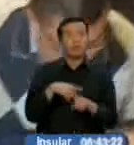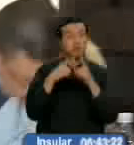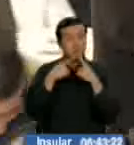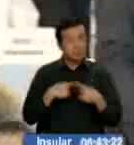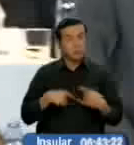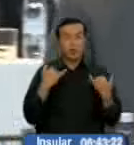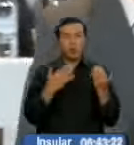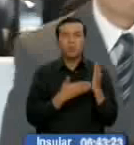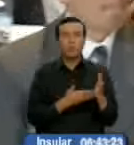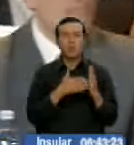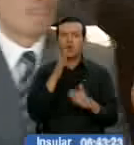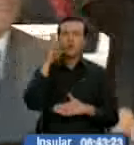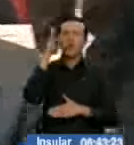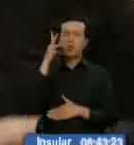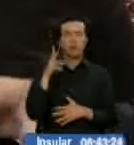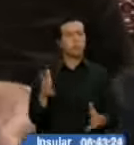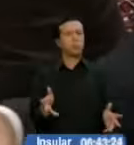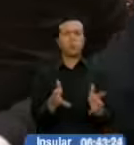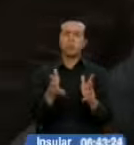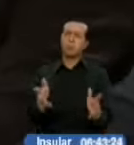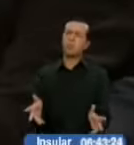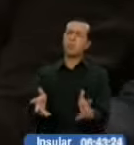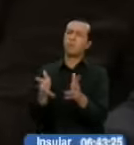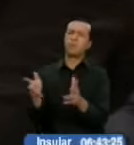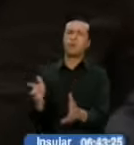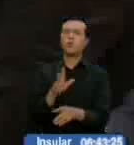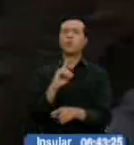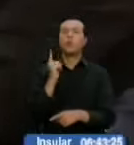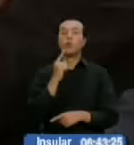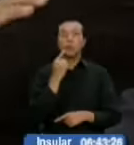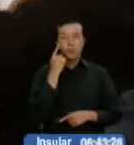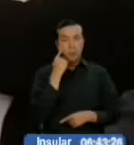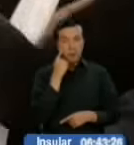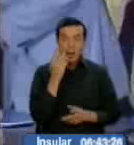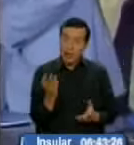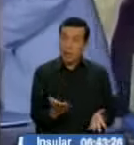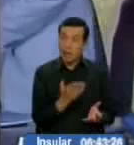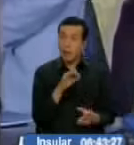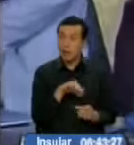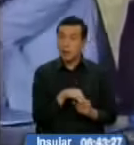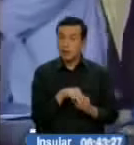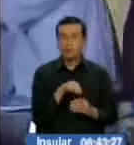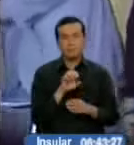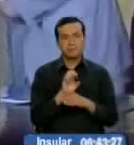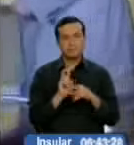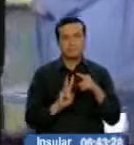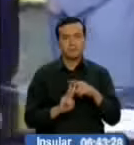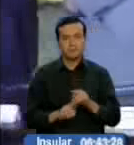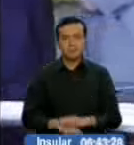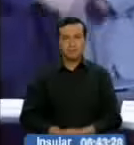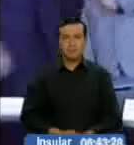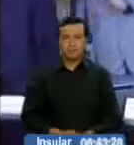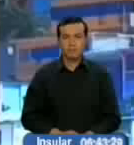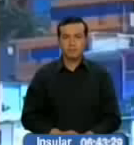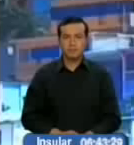este es un modelo de discurso emotivo, que lo único que pretende es venderse electoralmente. Olga Velasco, Ecuador